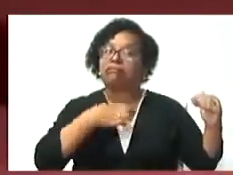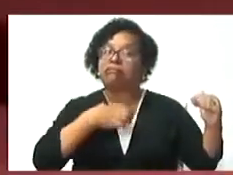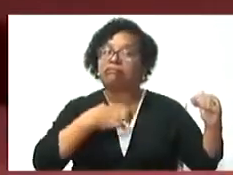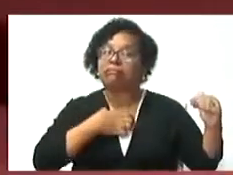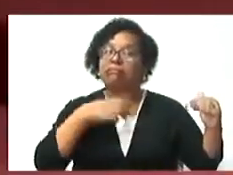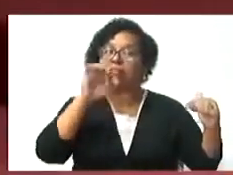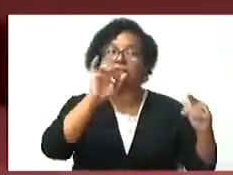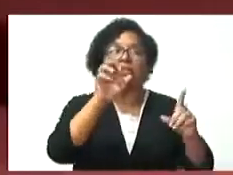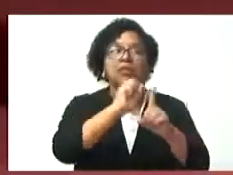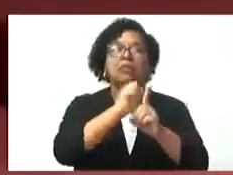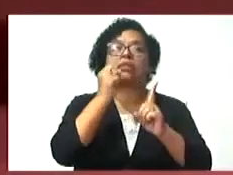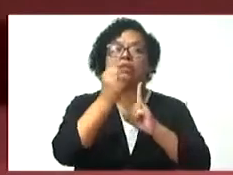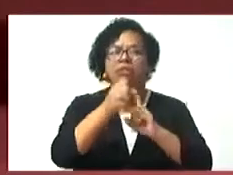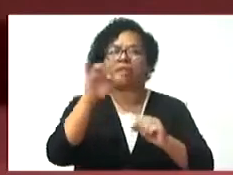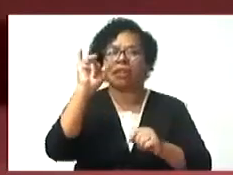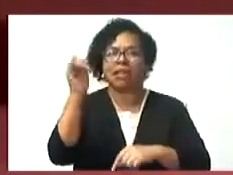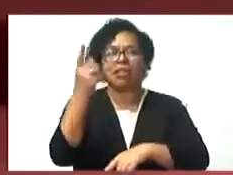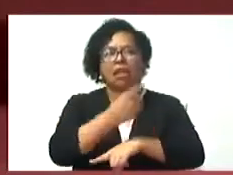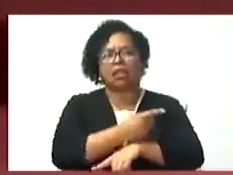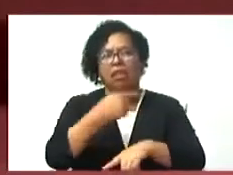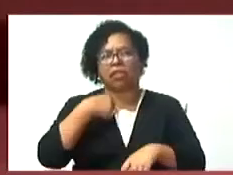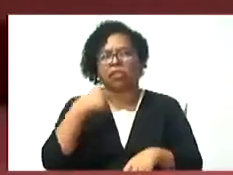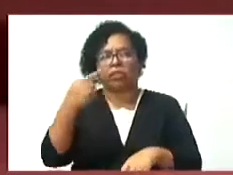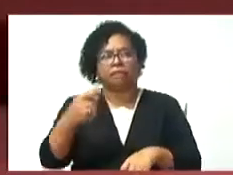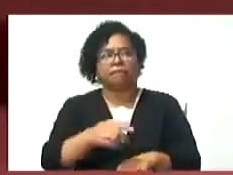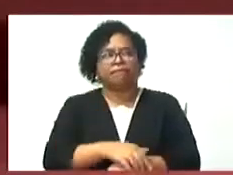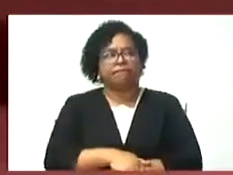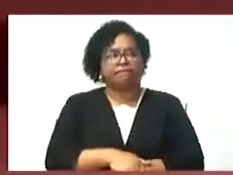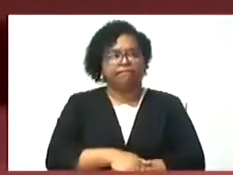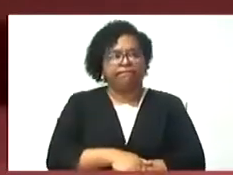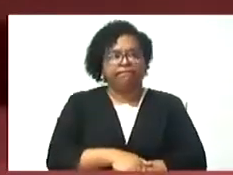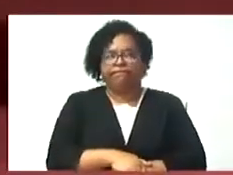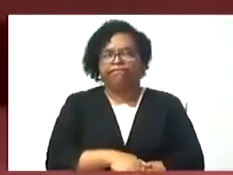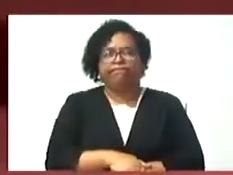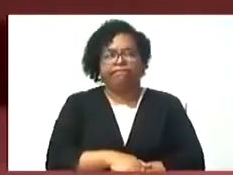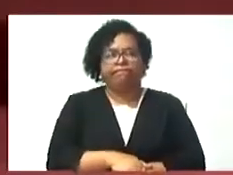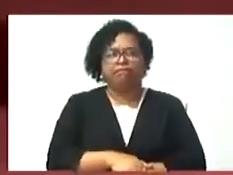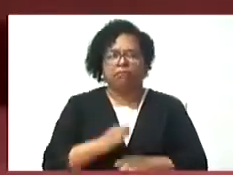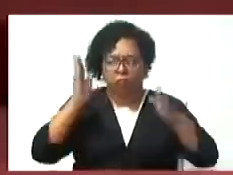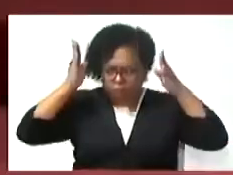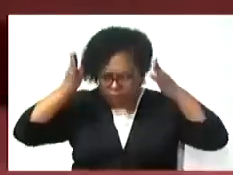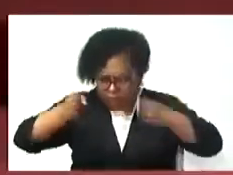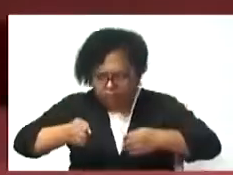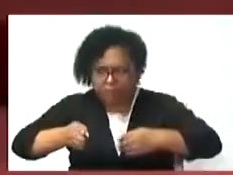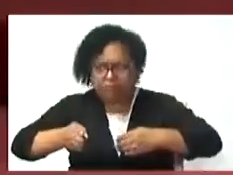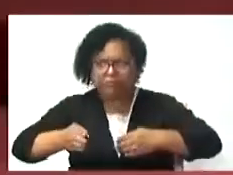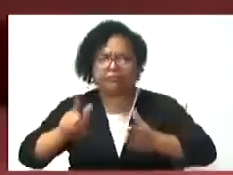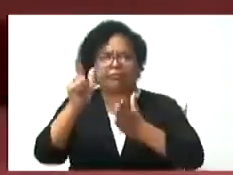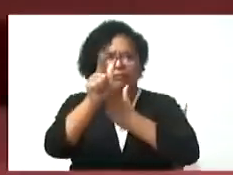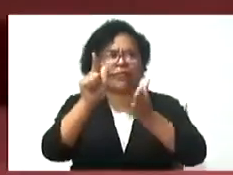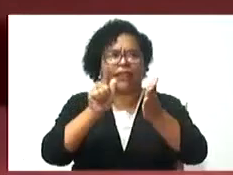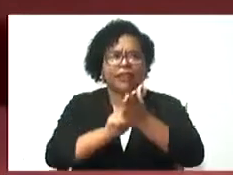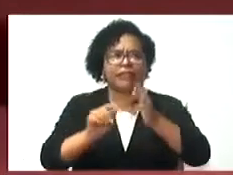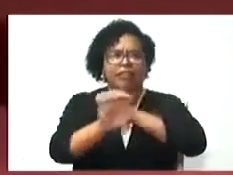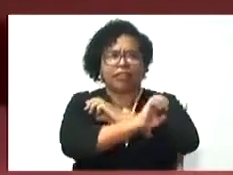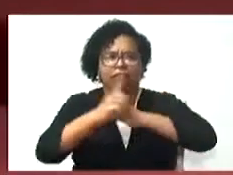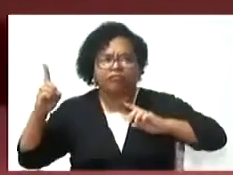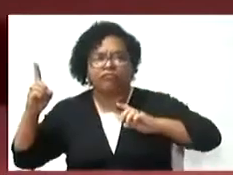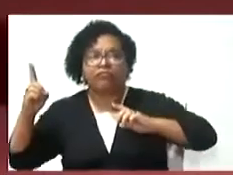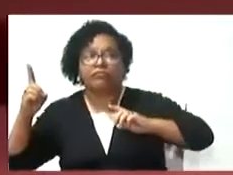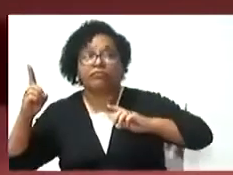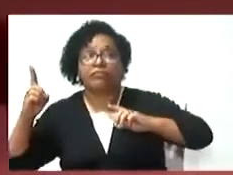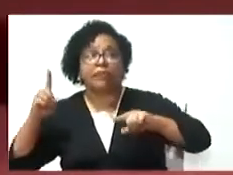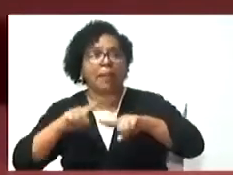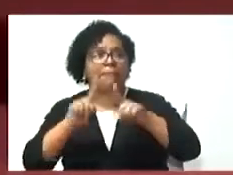no le dije nada ese día porque yo estaba metida de lleno en la ley de extinción de dominio y no es la dgs pasadas